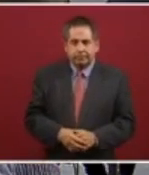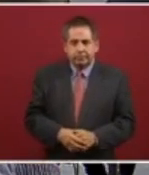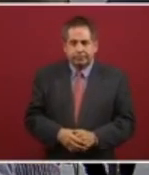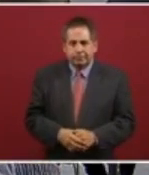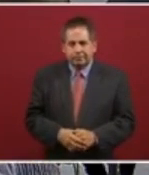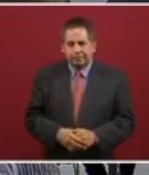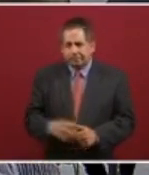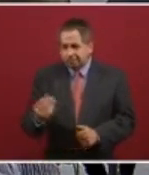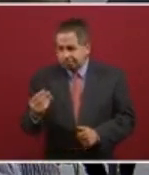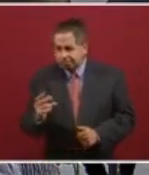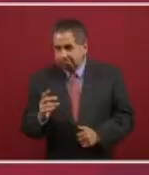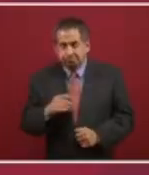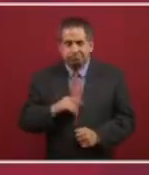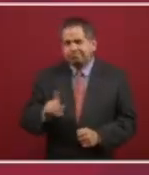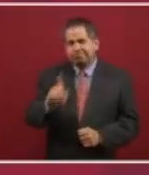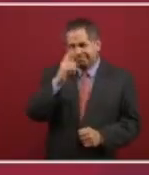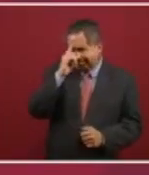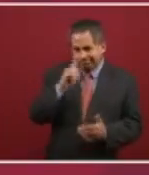No creo, porque ya